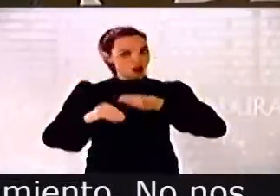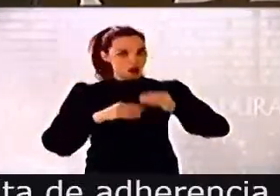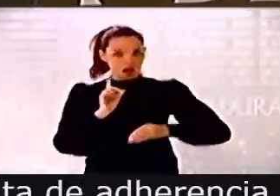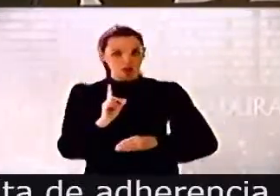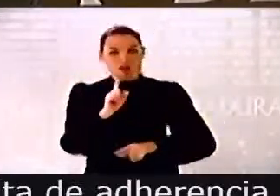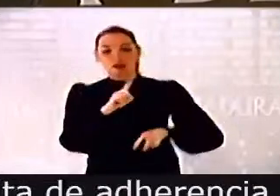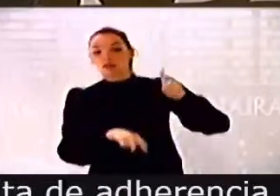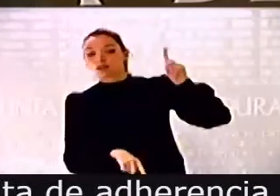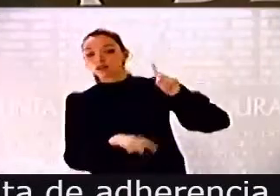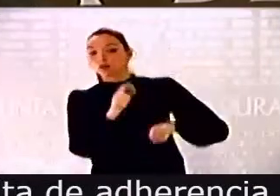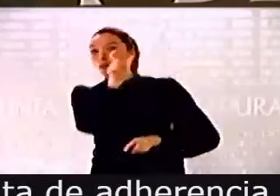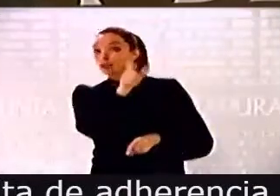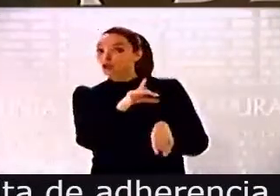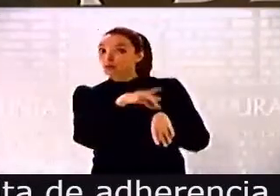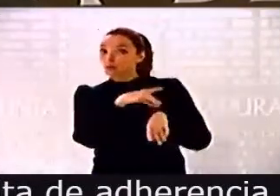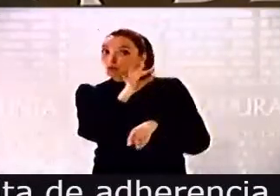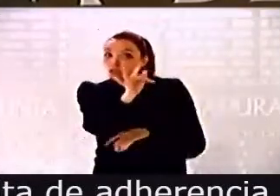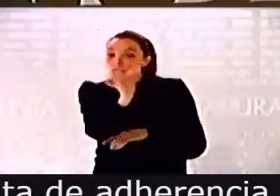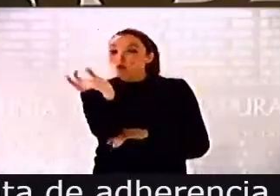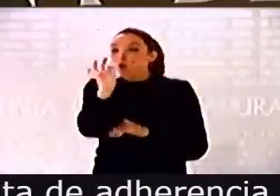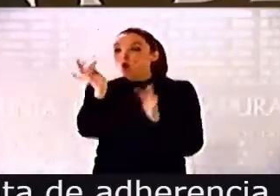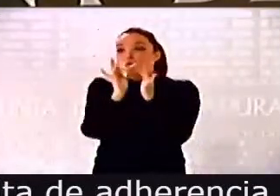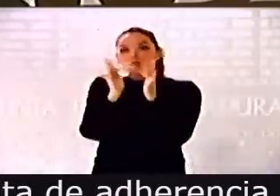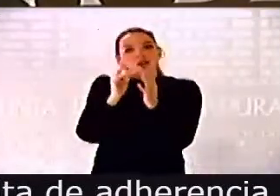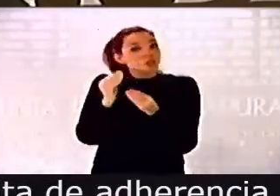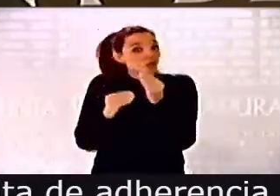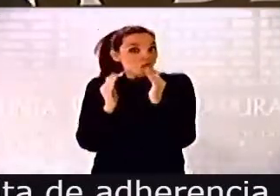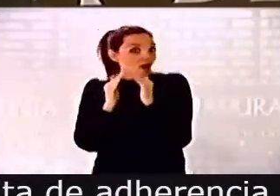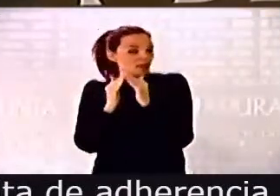algunos de los positivos o de algunos de los contactos estrechos.